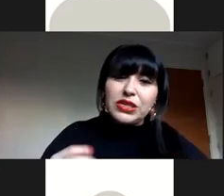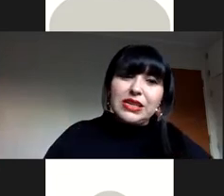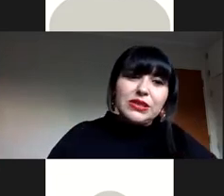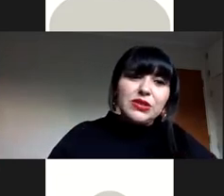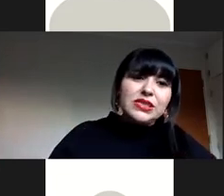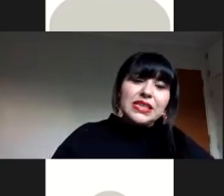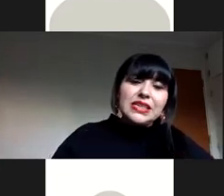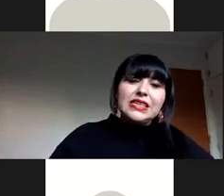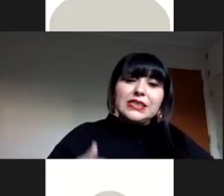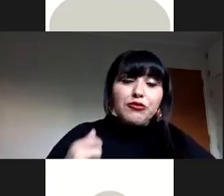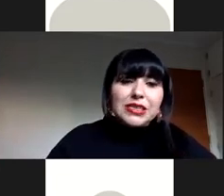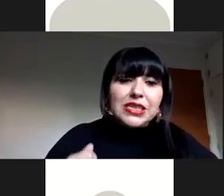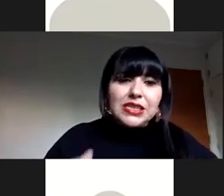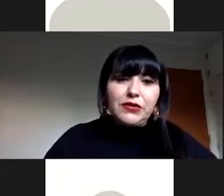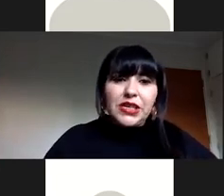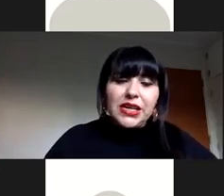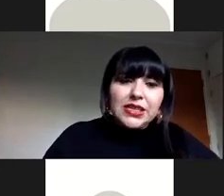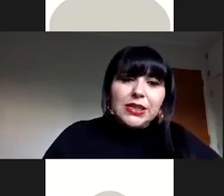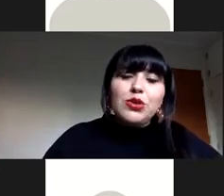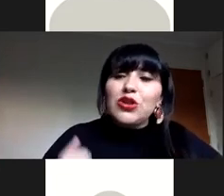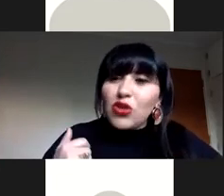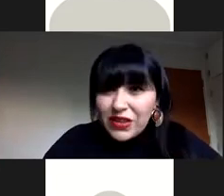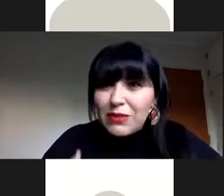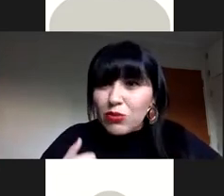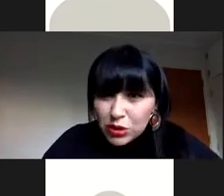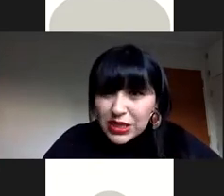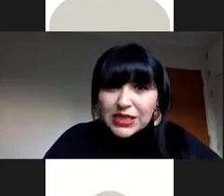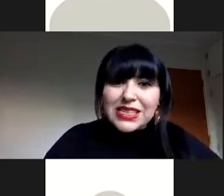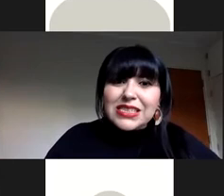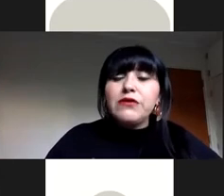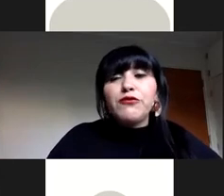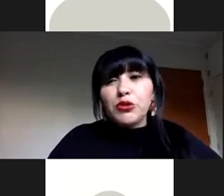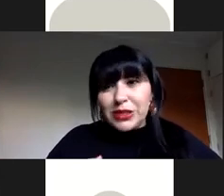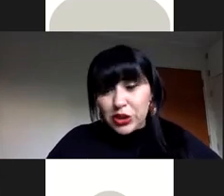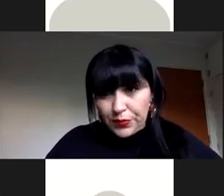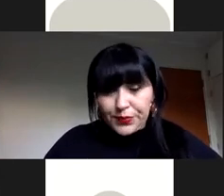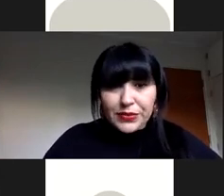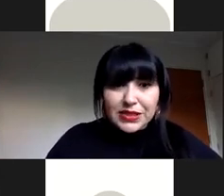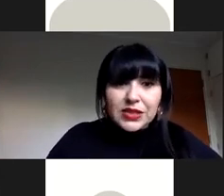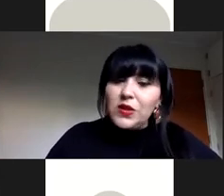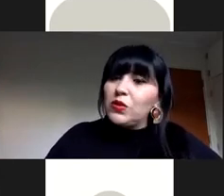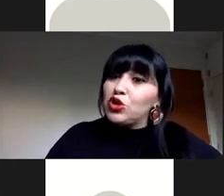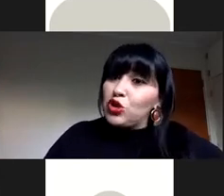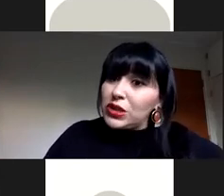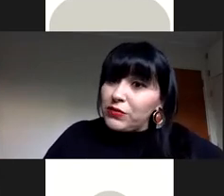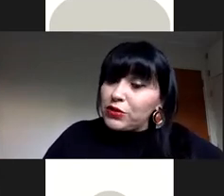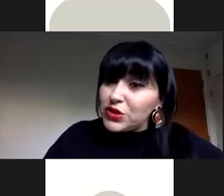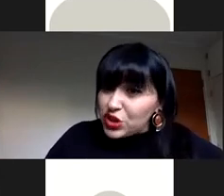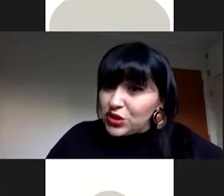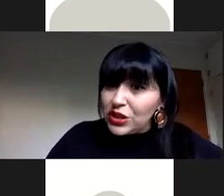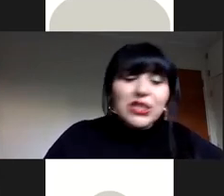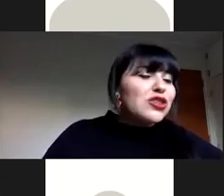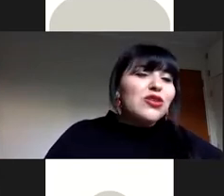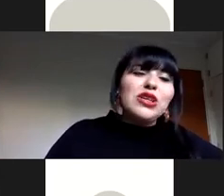con elementos que sean de fuente científica, porque todavía hay mucha desinformación. ¿Cierto? Y cuando yo no tengo